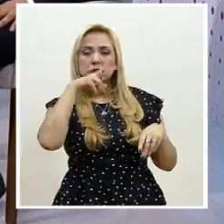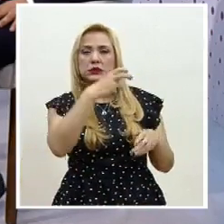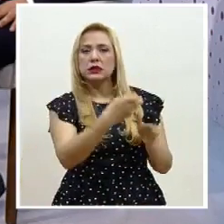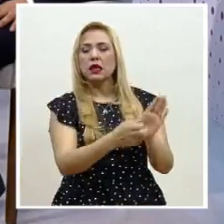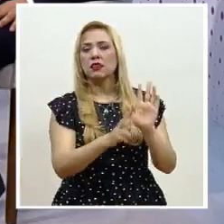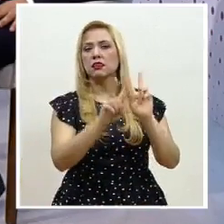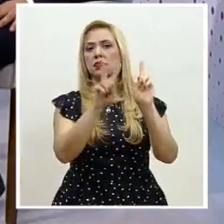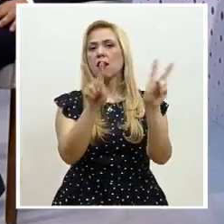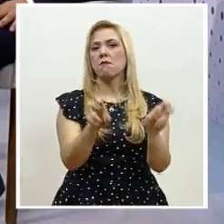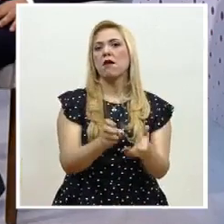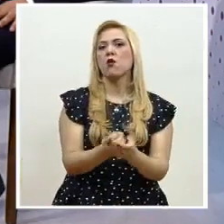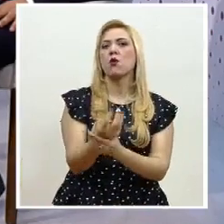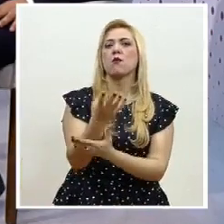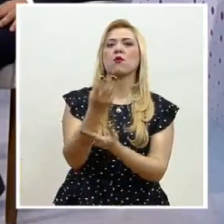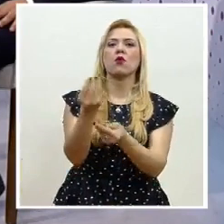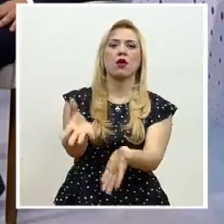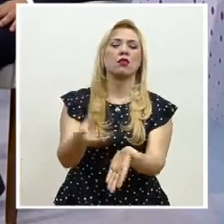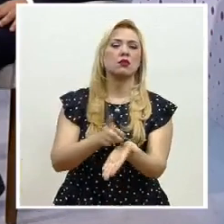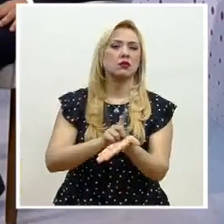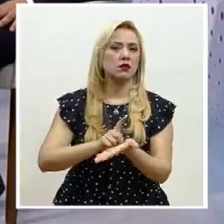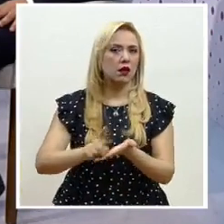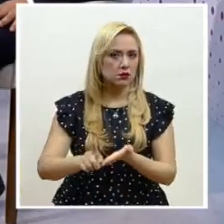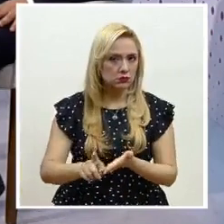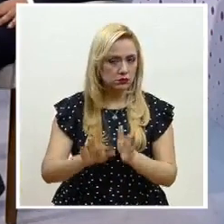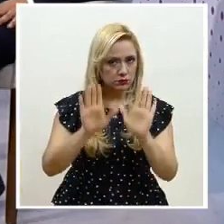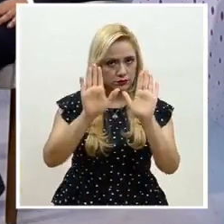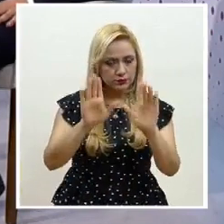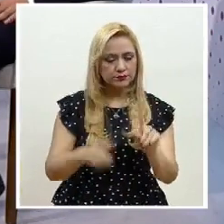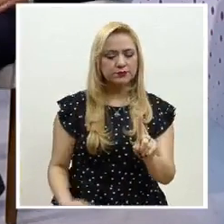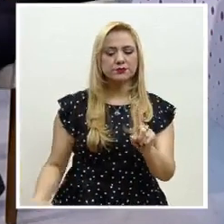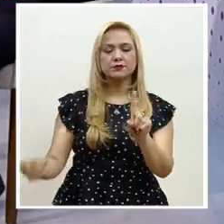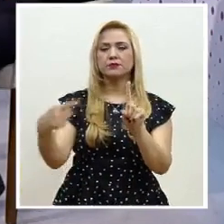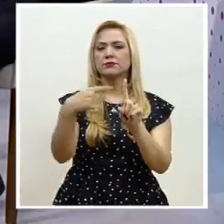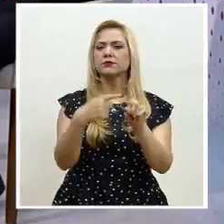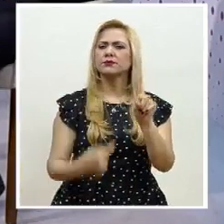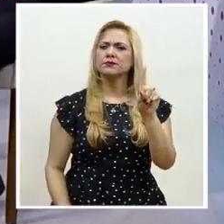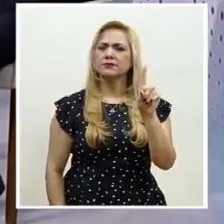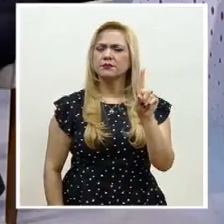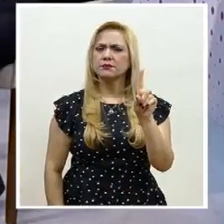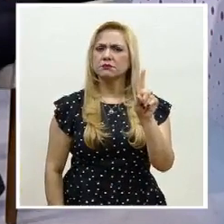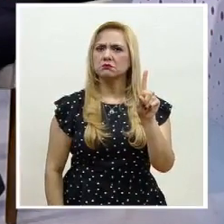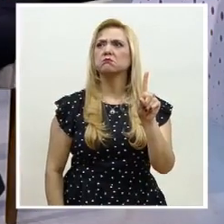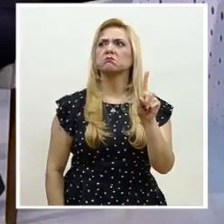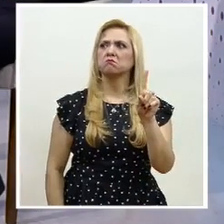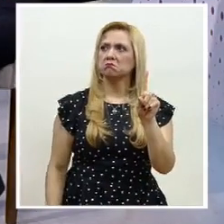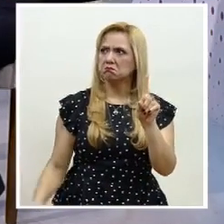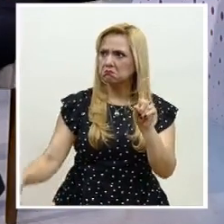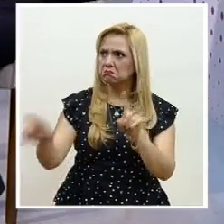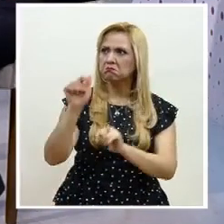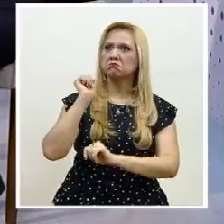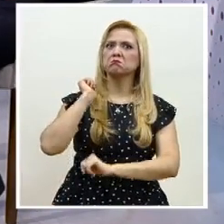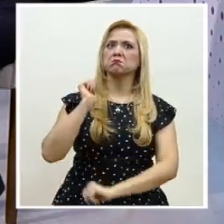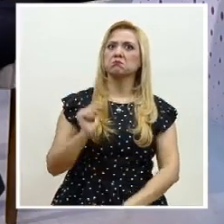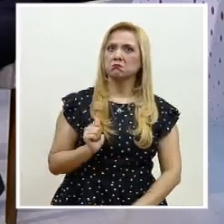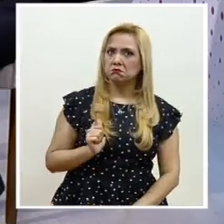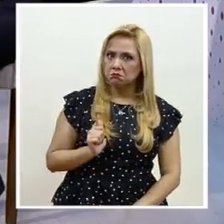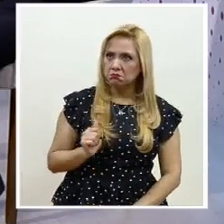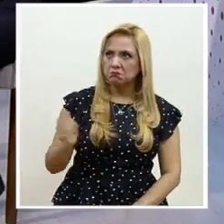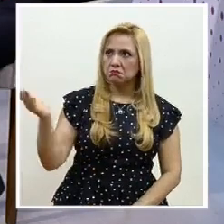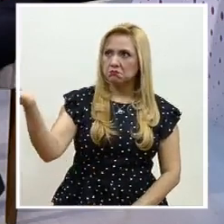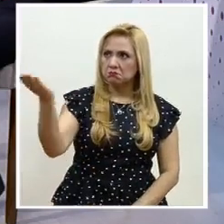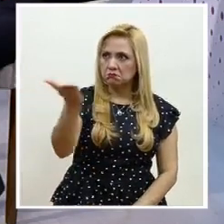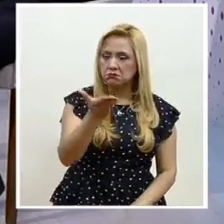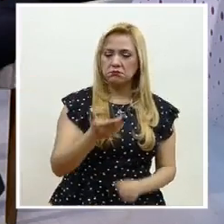dieron. Por una parte, tenemos, por ejemplo, una participación activa tanto de autoridades como de